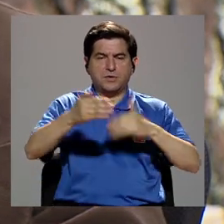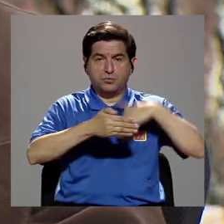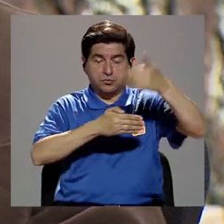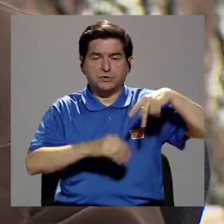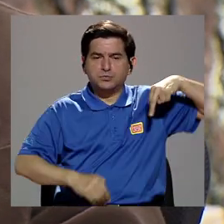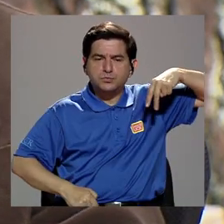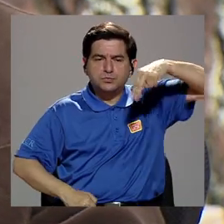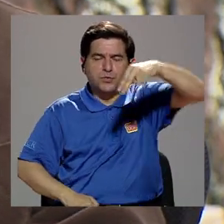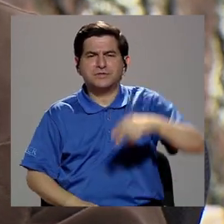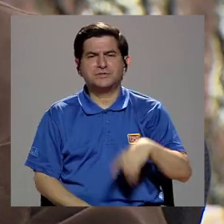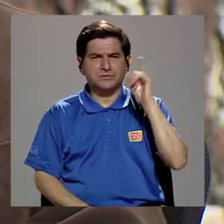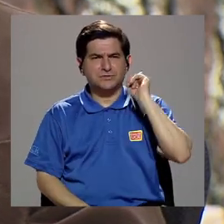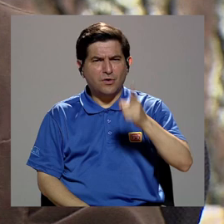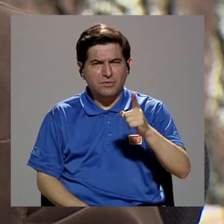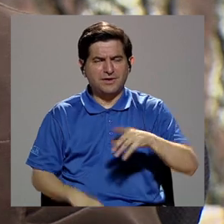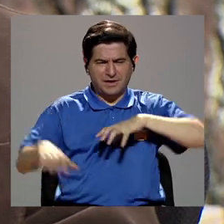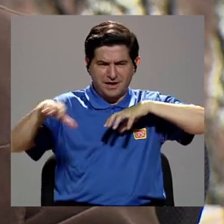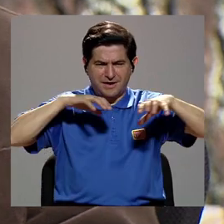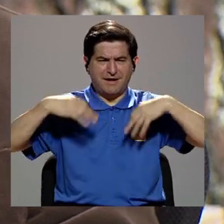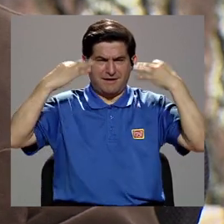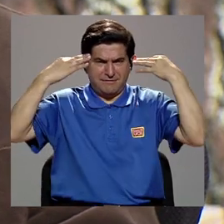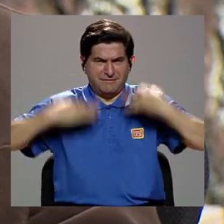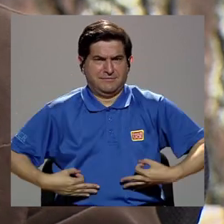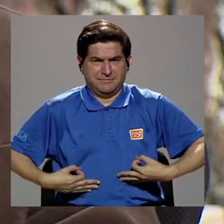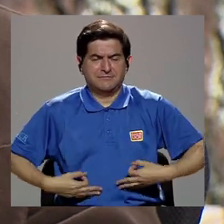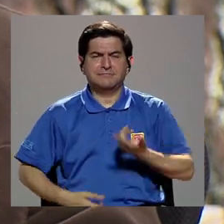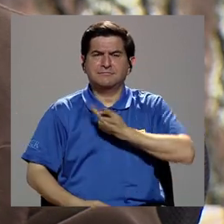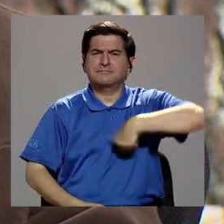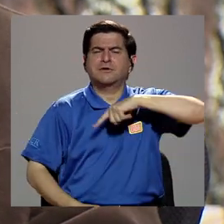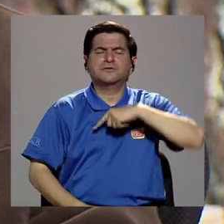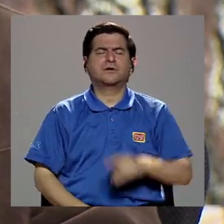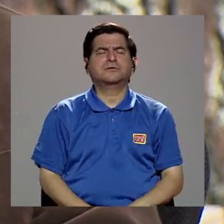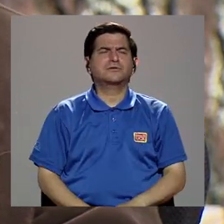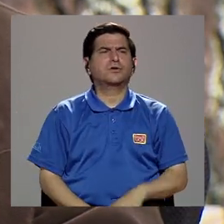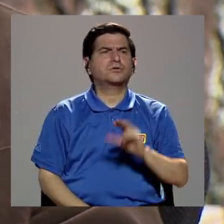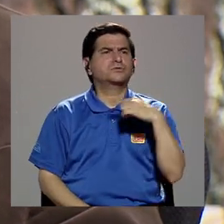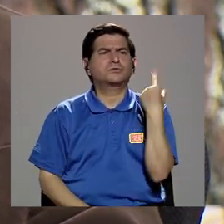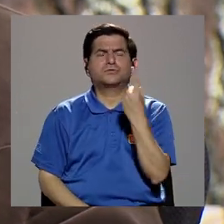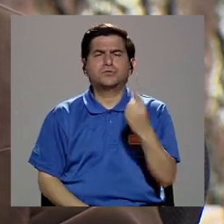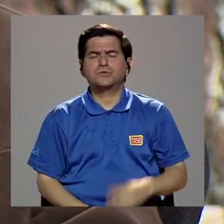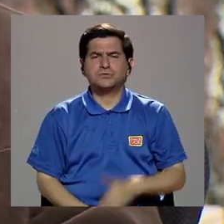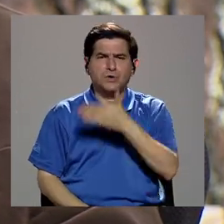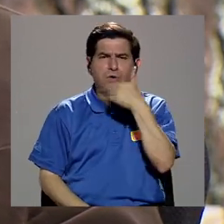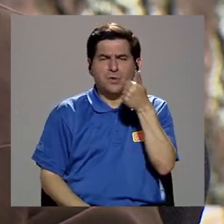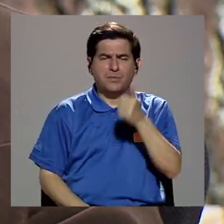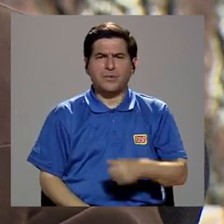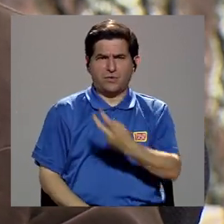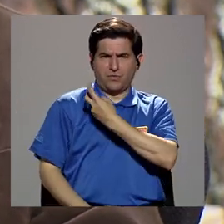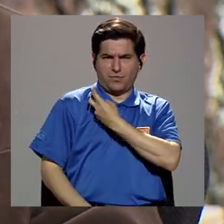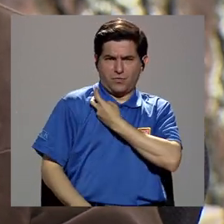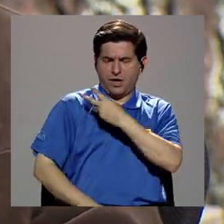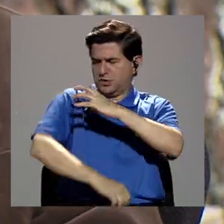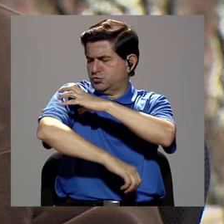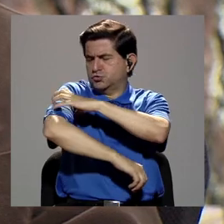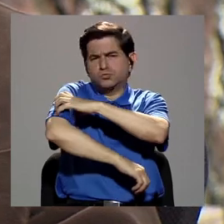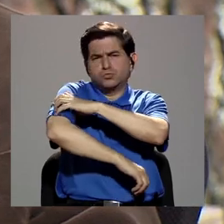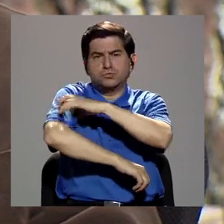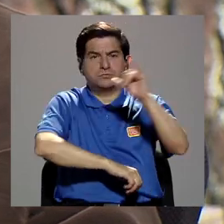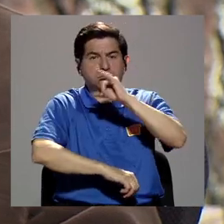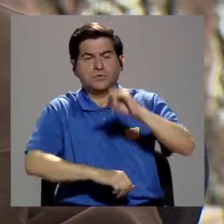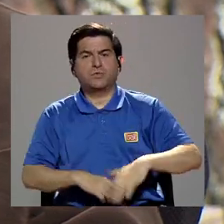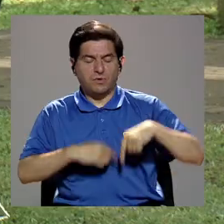tener que hacer un poquito más de actividad física para que podamos mejorar no solo la parte ósea, la parte muscular, sino también la